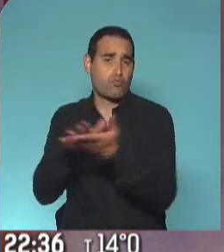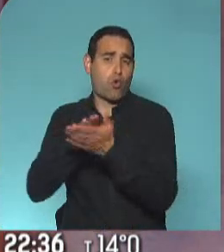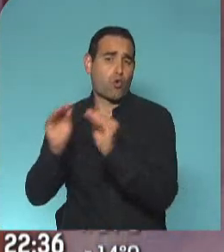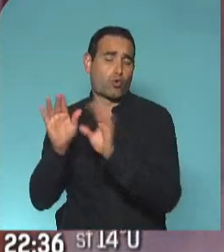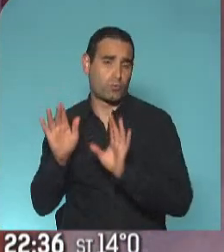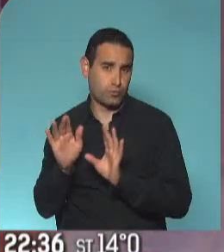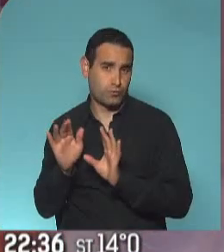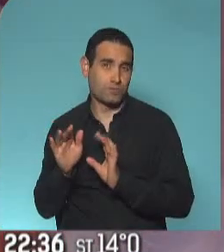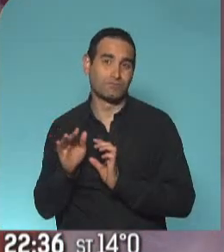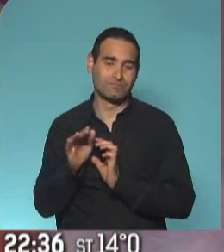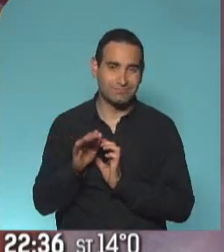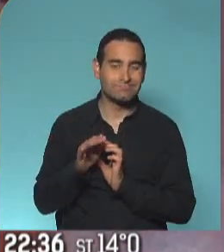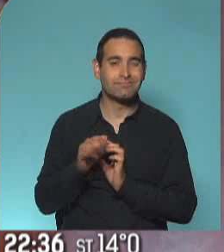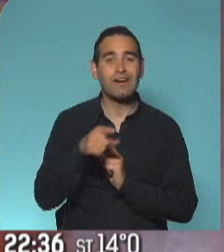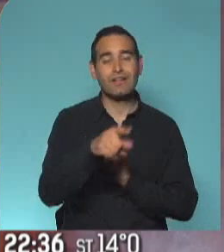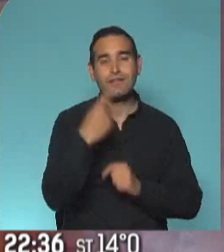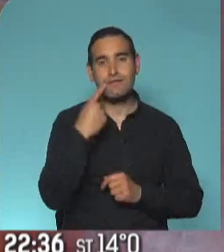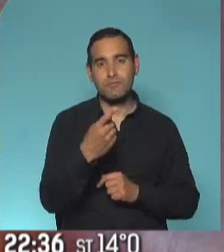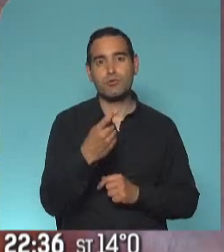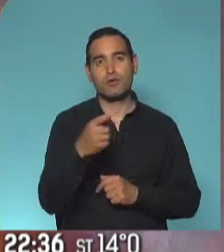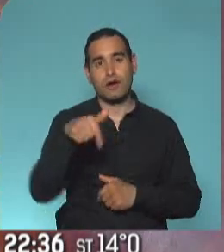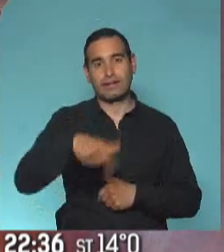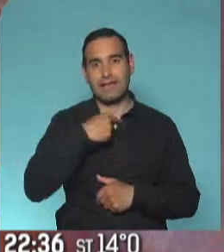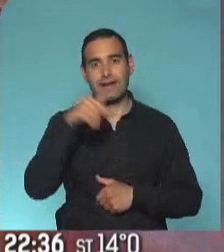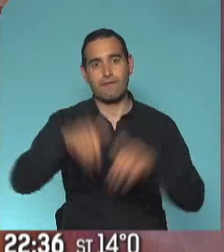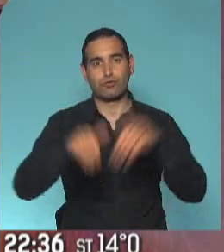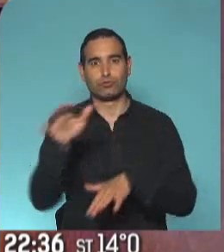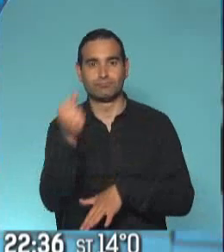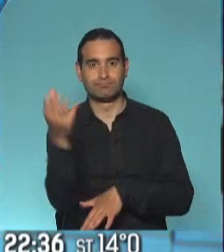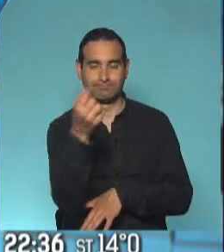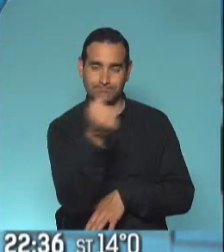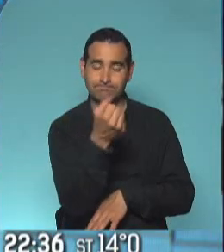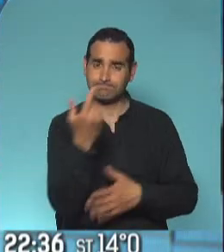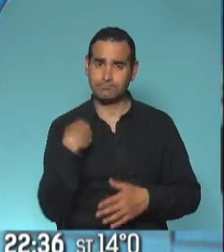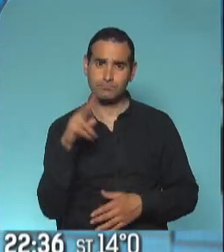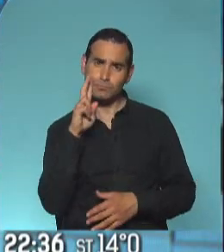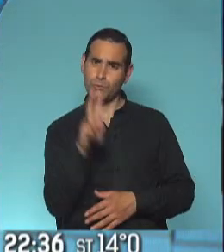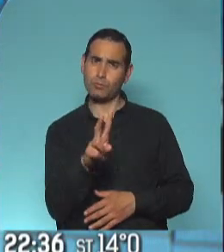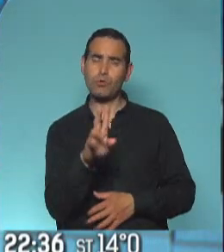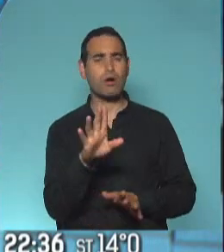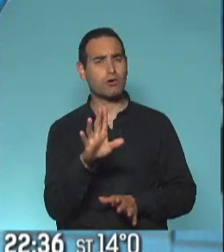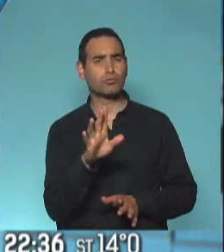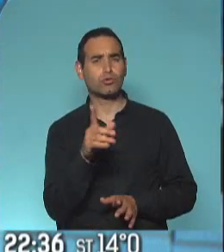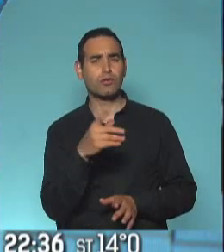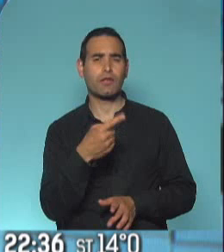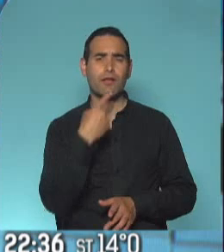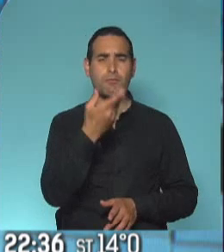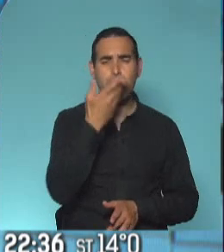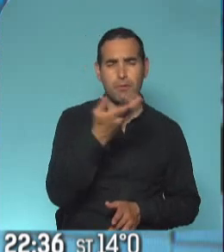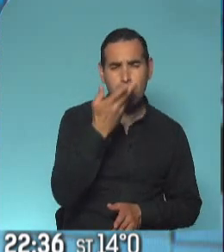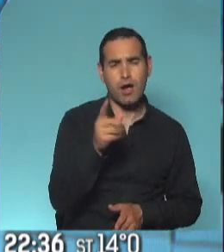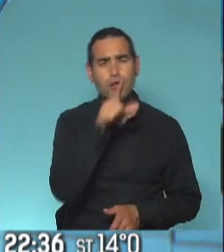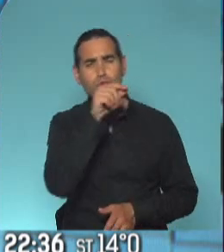digamos. Entonces, y para ir y sobre todo para recoger el voto en estos lugares clave. Entonces, si uno sale un poco del día a día de las declaraciones, el tuit,